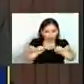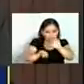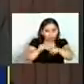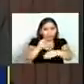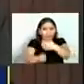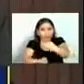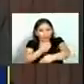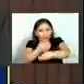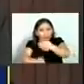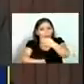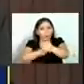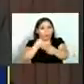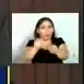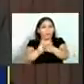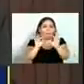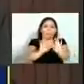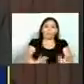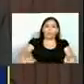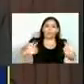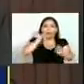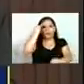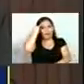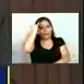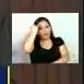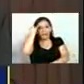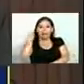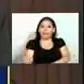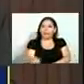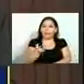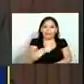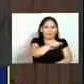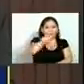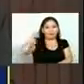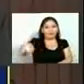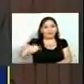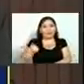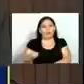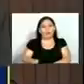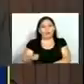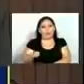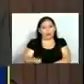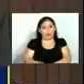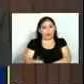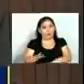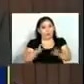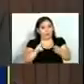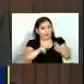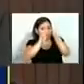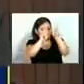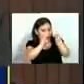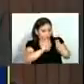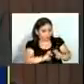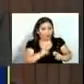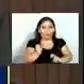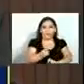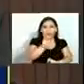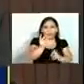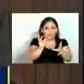De forma efectiva E innovadora A nuestros alumnos Con contenidos Priorizados Y renovados